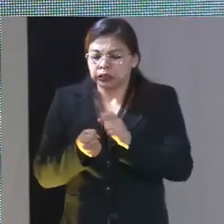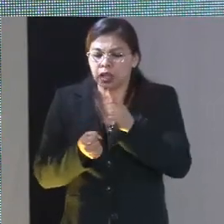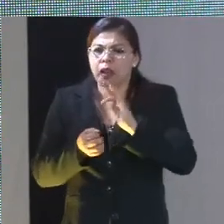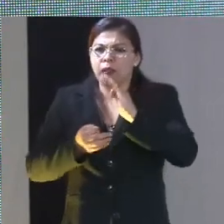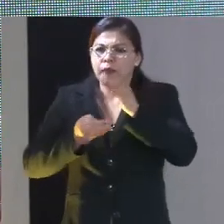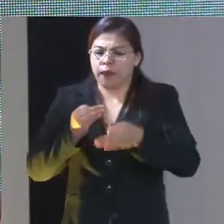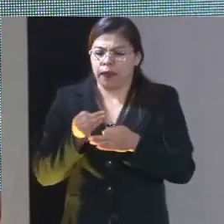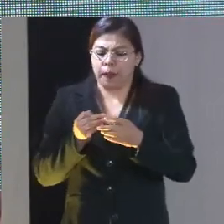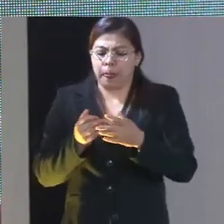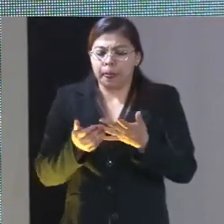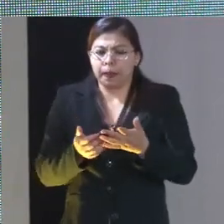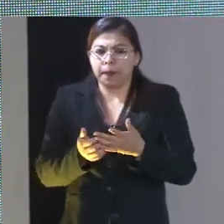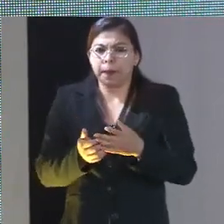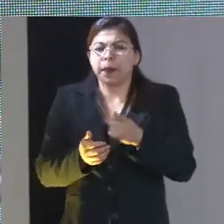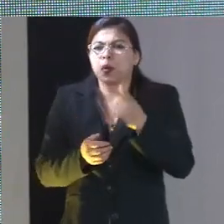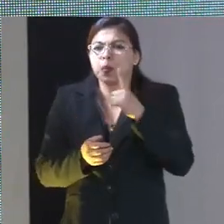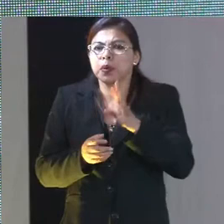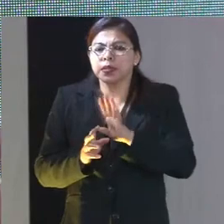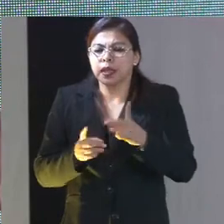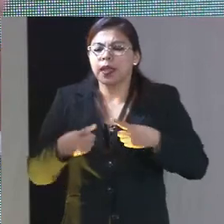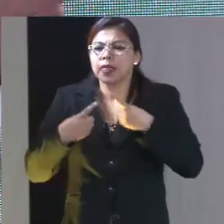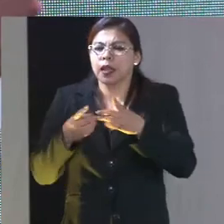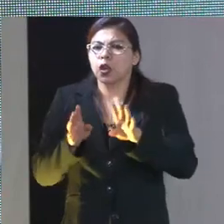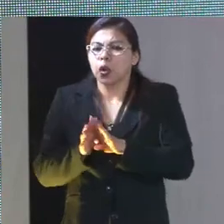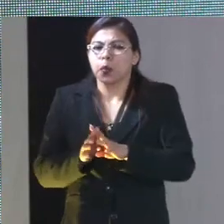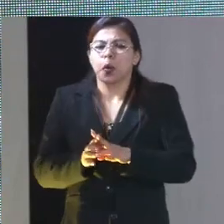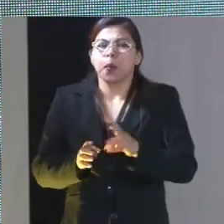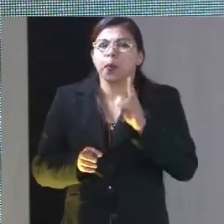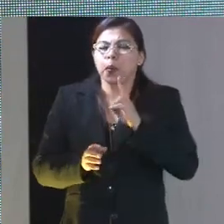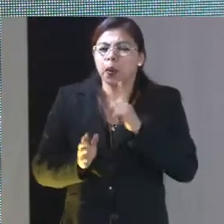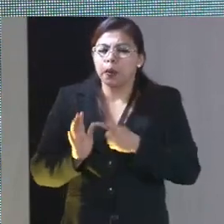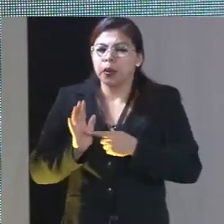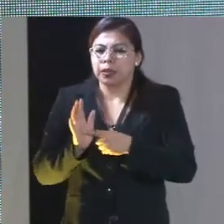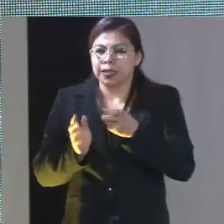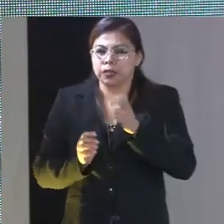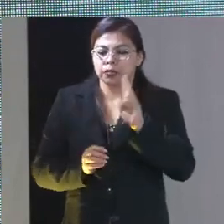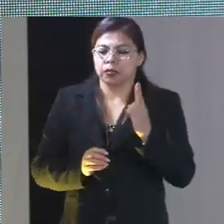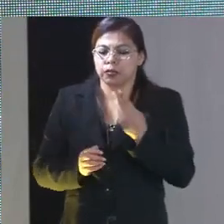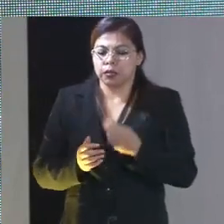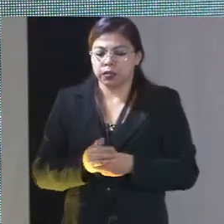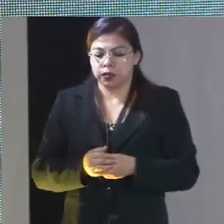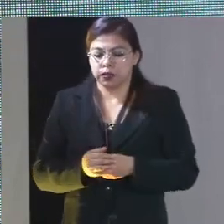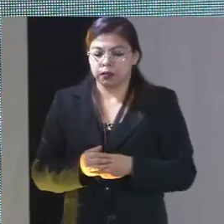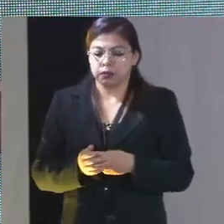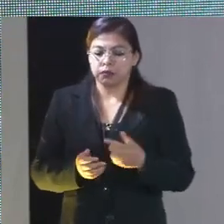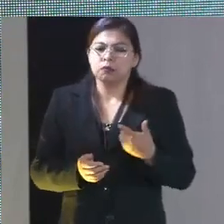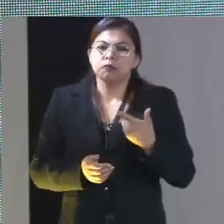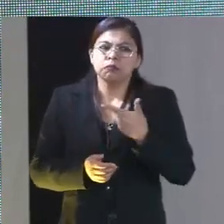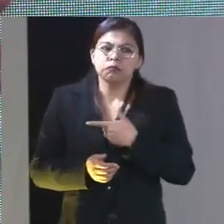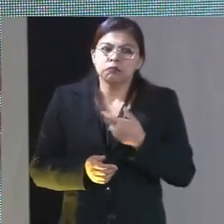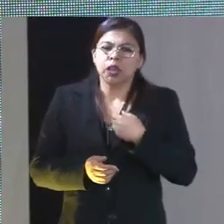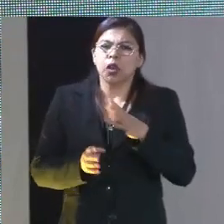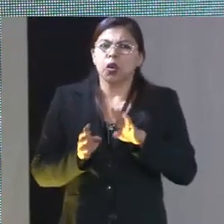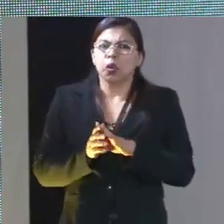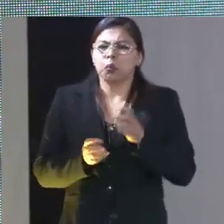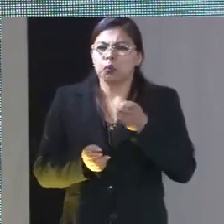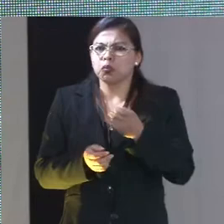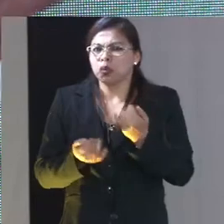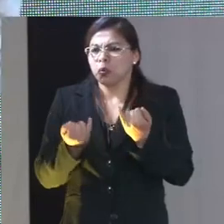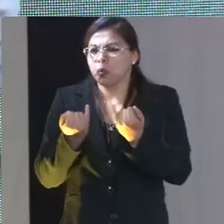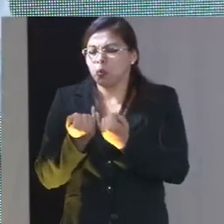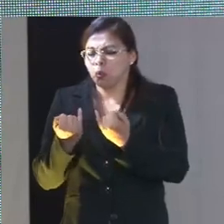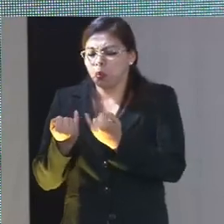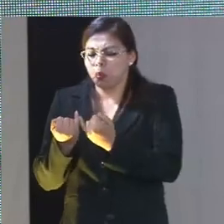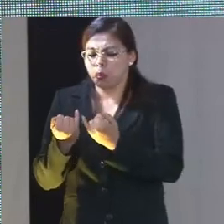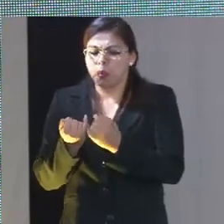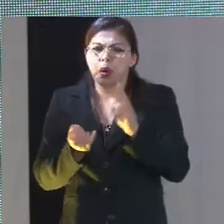ciclo era anticipado por señales y por signos. Esto es universal. lo que se repetía ritualmente, no porque